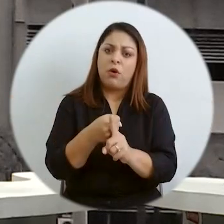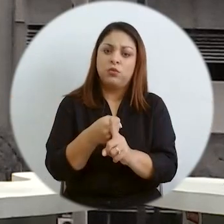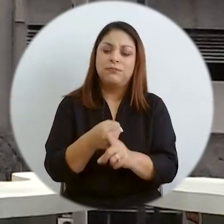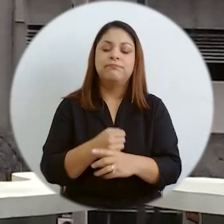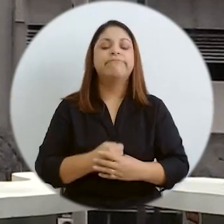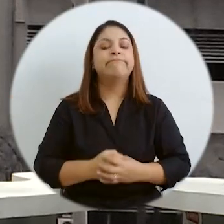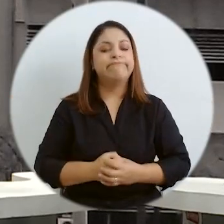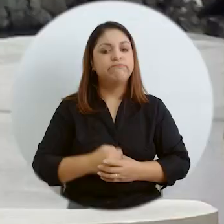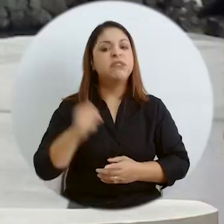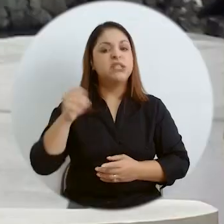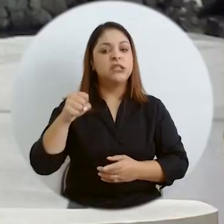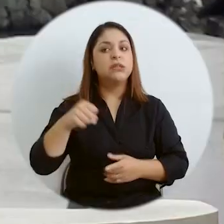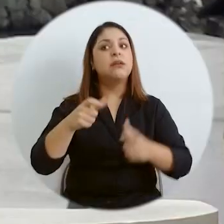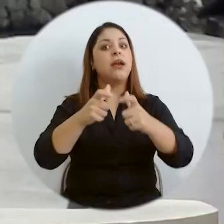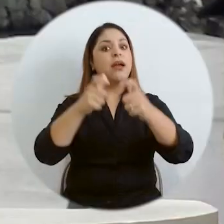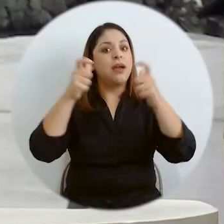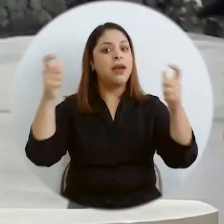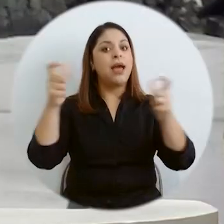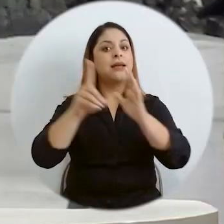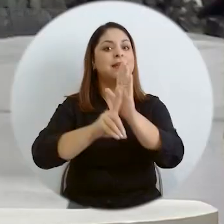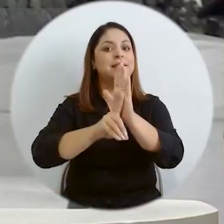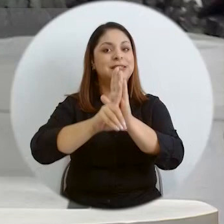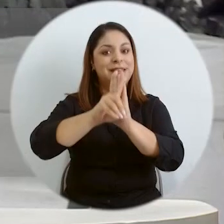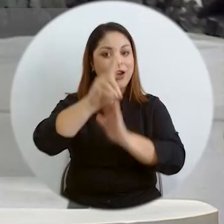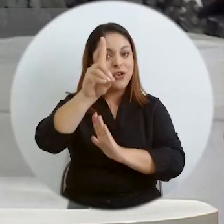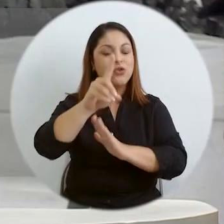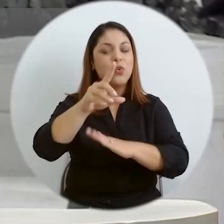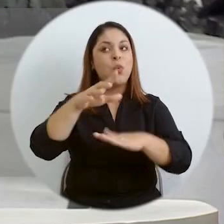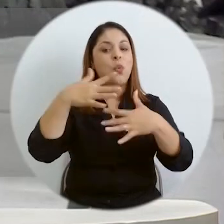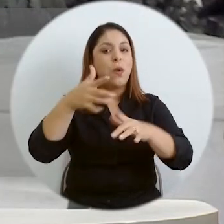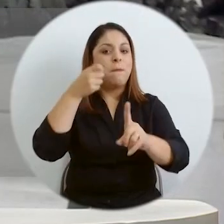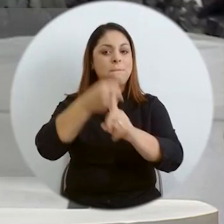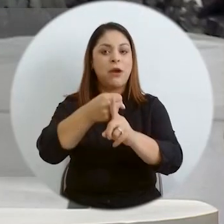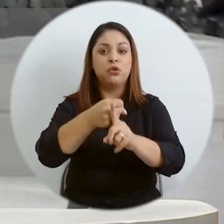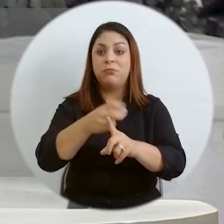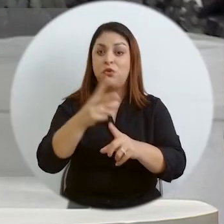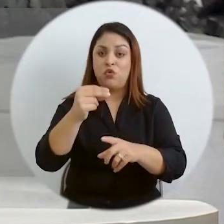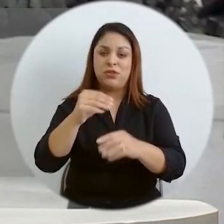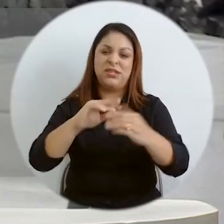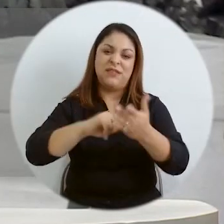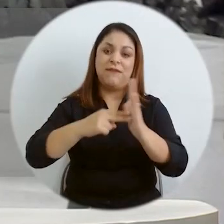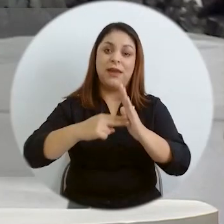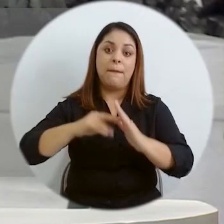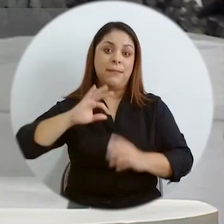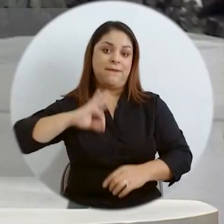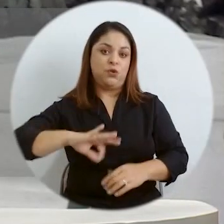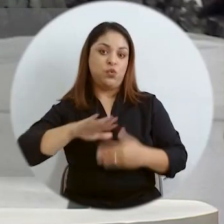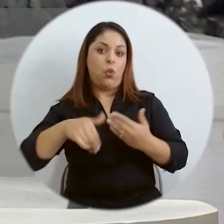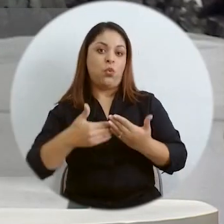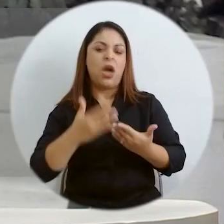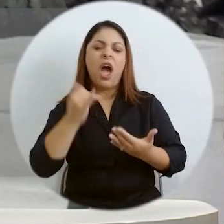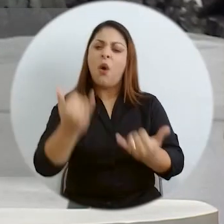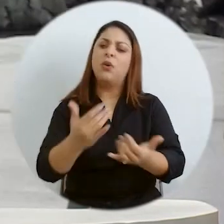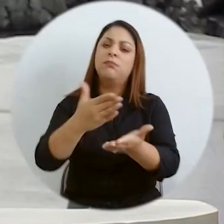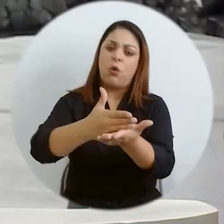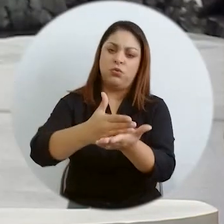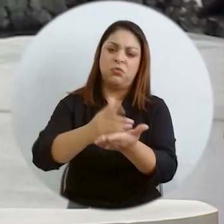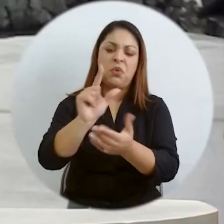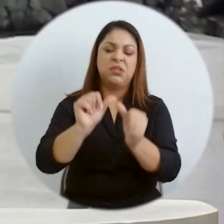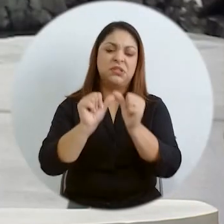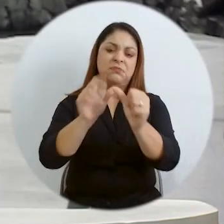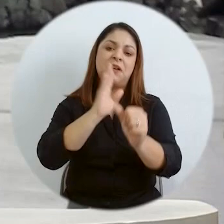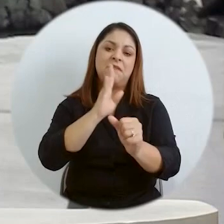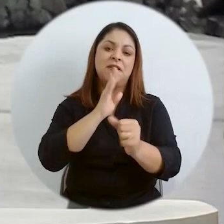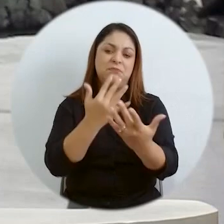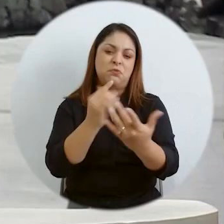cuestionable. Sí. Grandes desarrollos que tienen grandes impactos, pero no necesariamente benefician a la mayoría. Vamos a ir a una pausa, pero vamos a seguir hablando